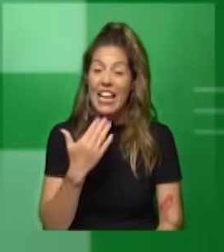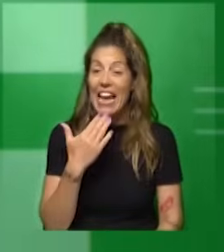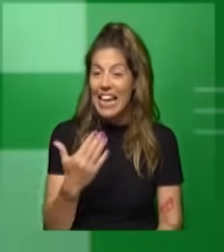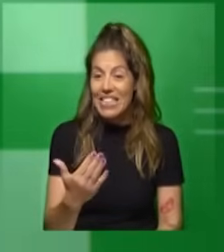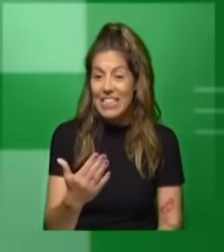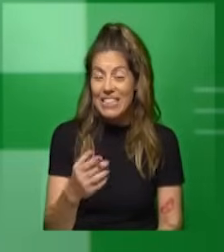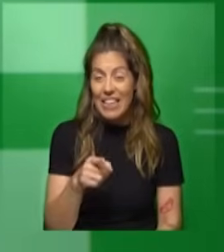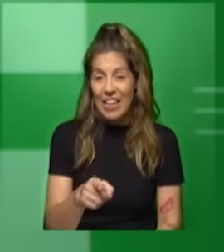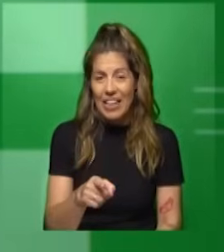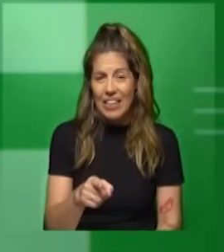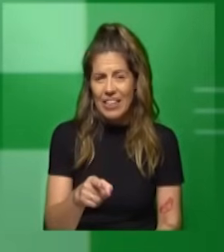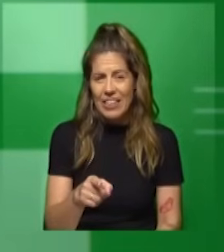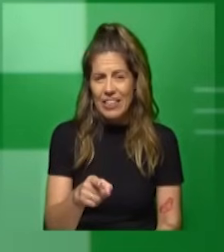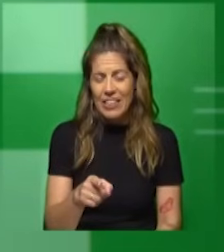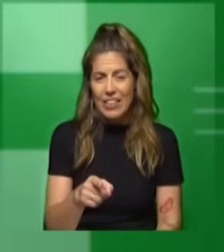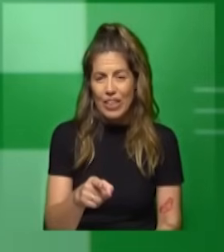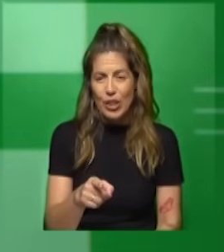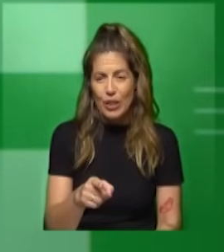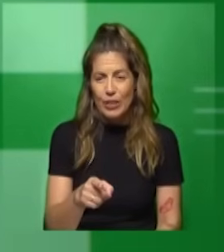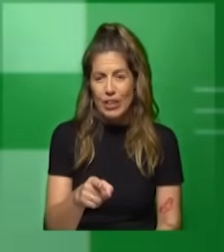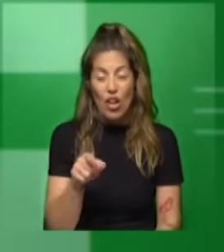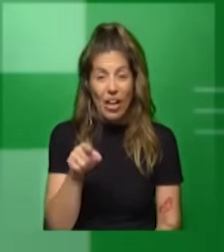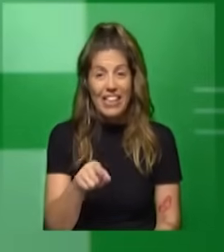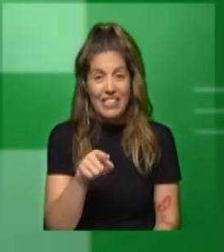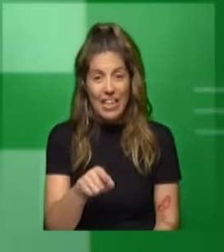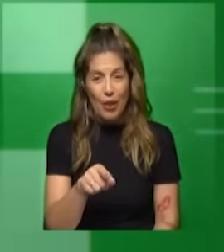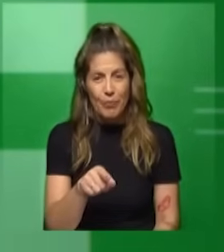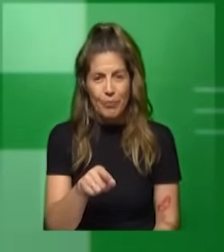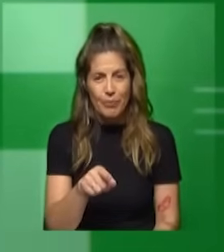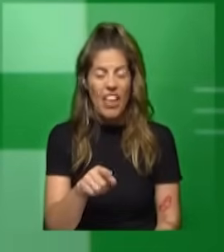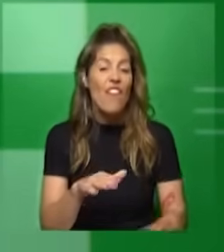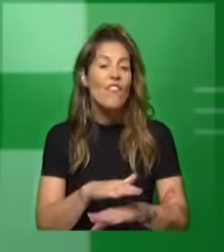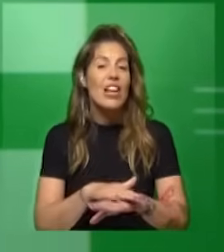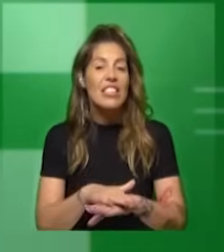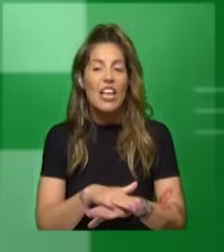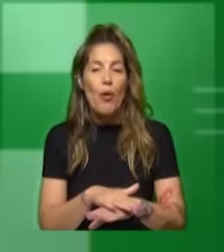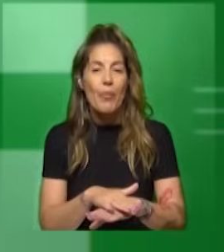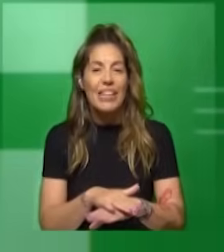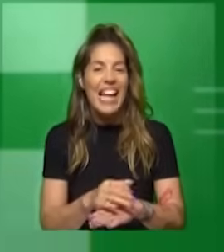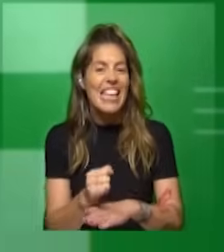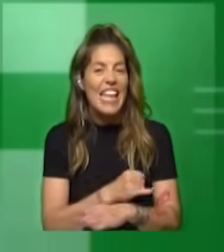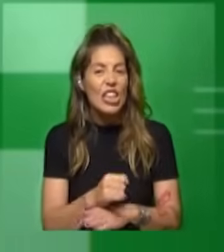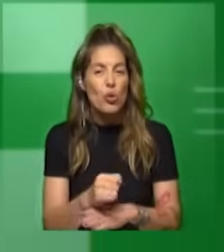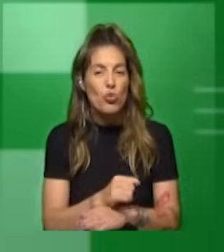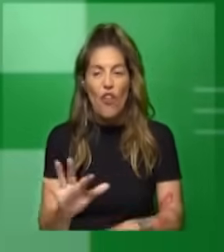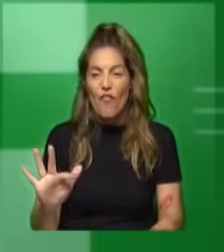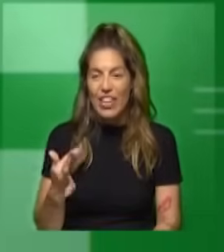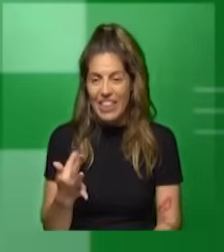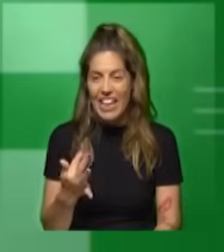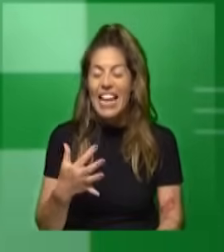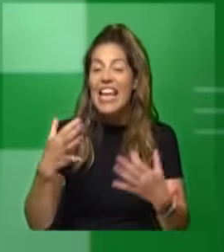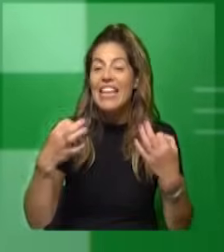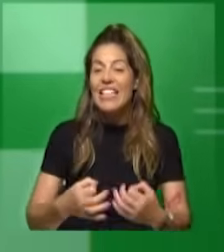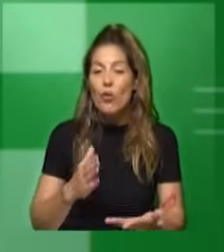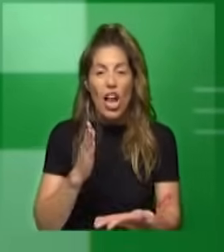a el NLRB, lo que allá es básicamente la institución federal que asegura